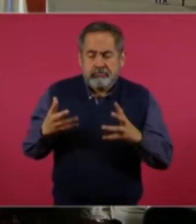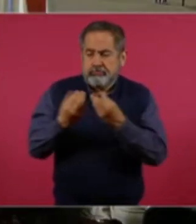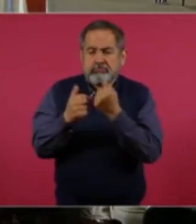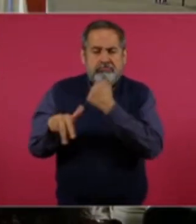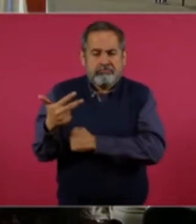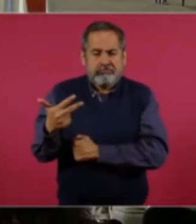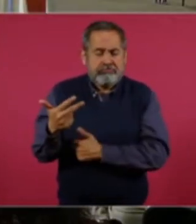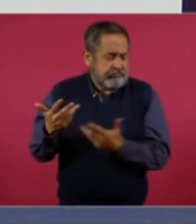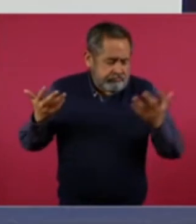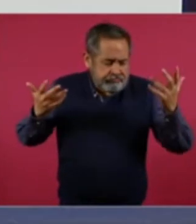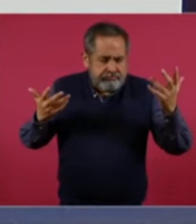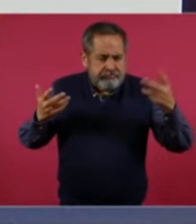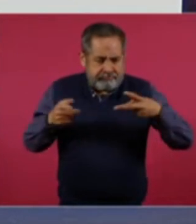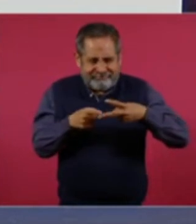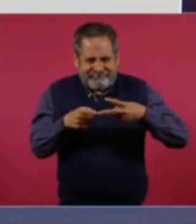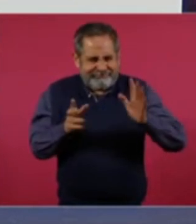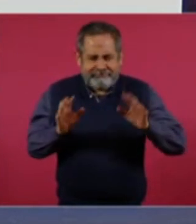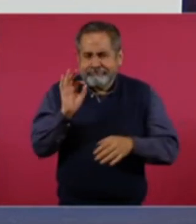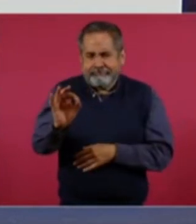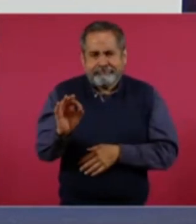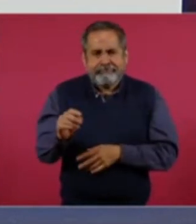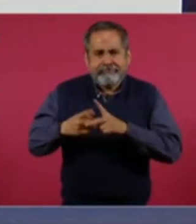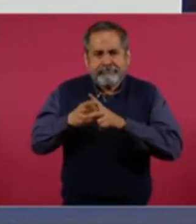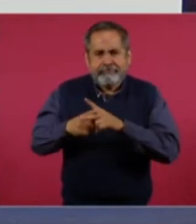13. La proyección es 10%.